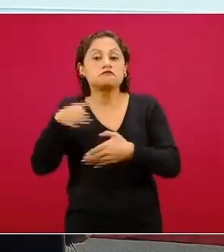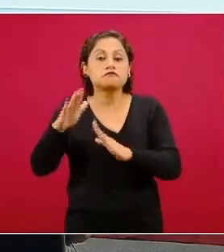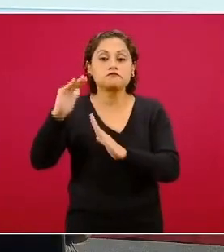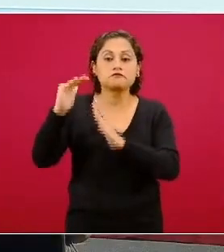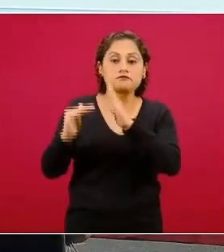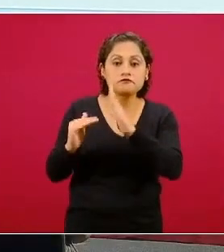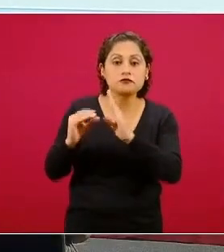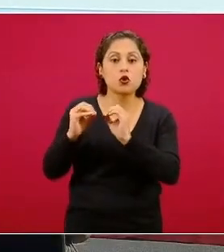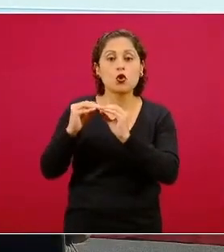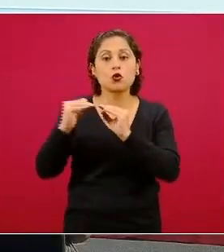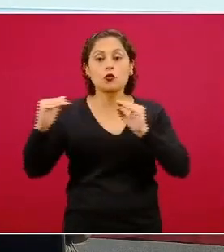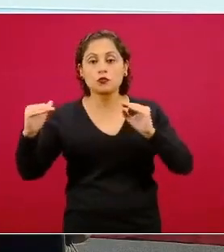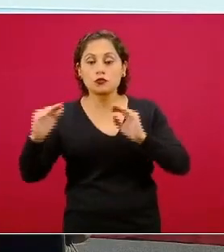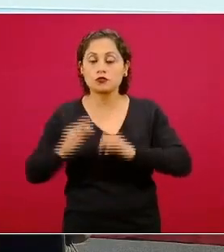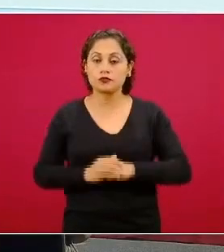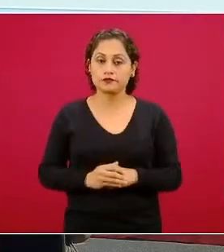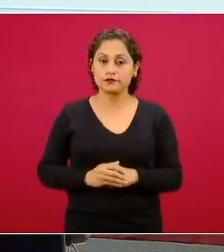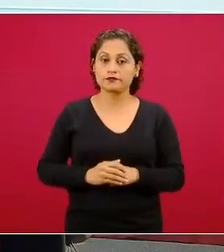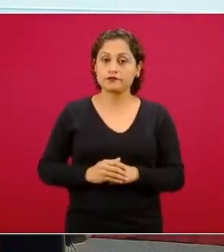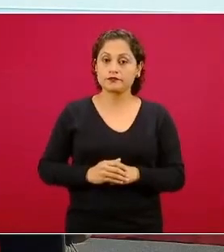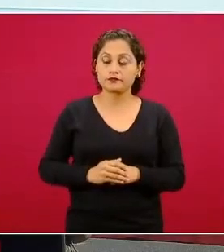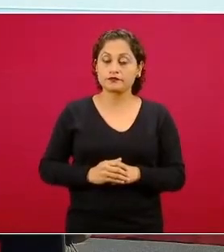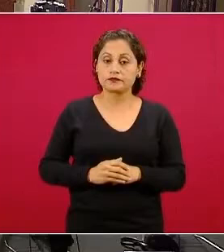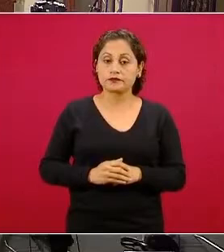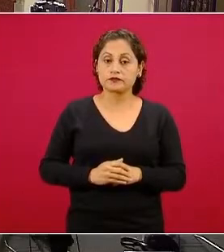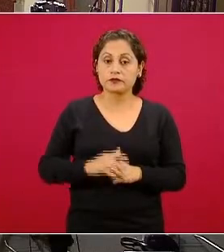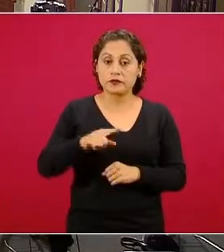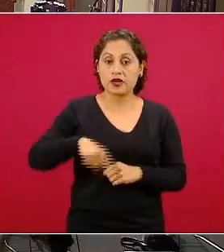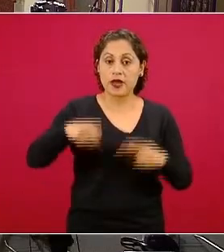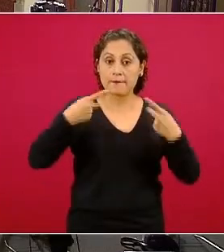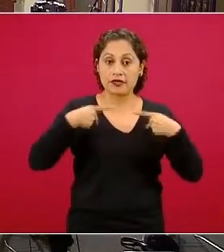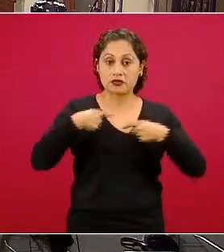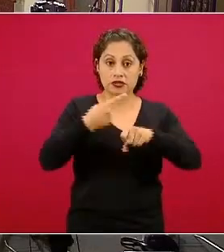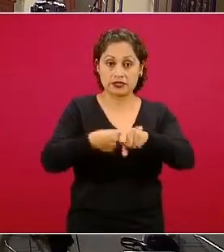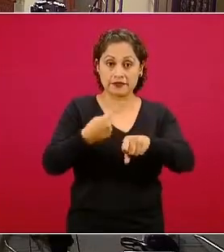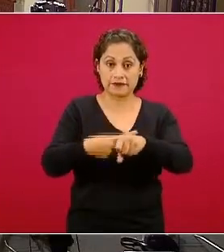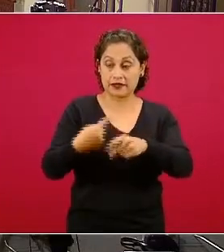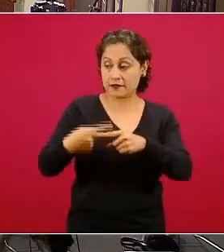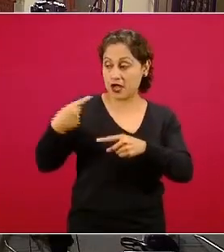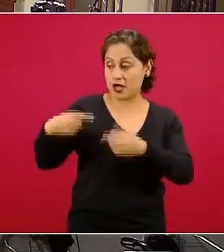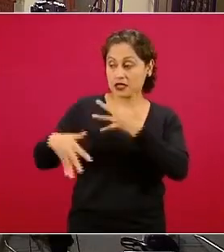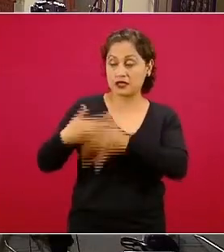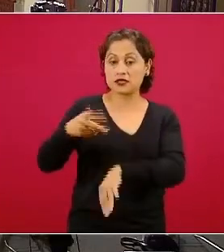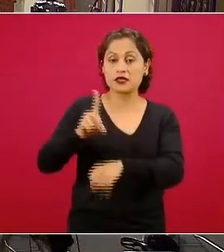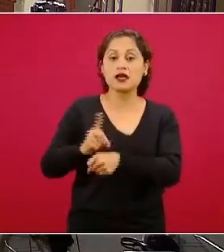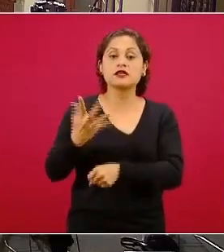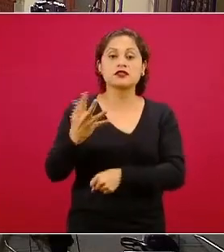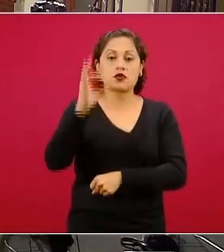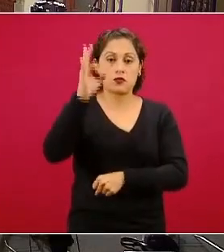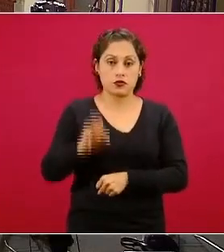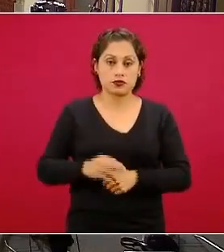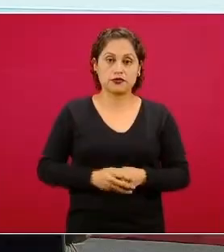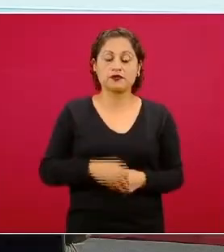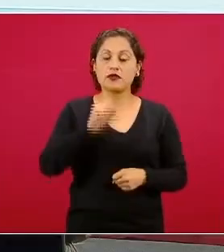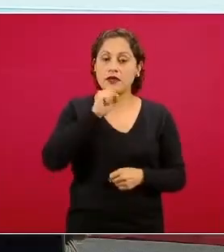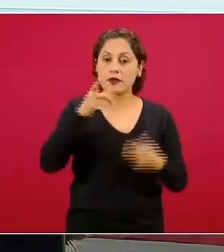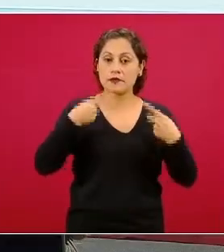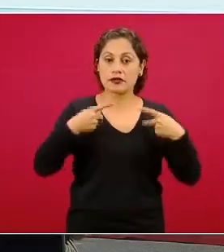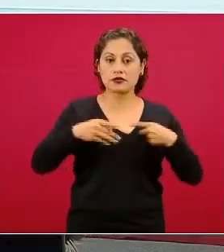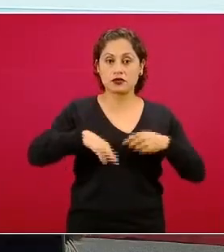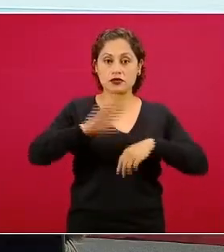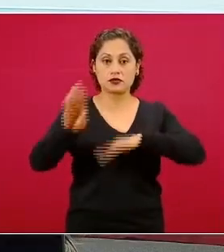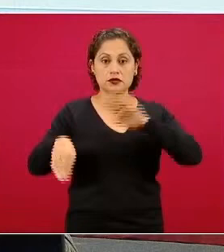tendencia. 5% de los casos son de los últimos 15 días. La mortalidad también va en descenso entre la semana 37